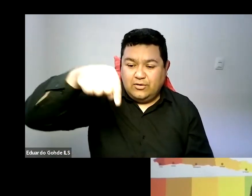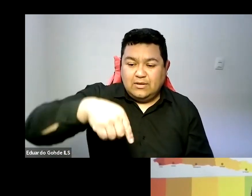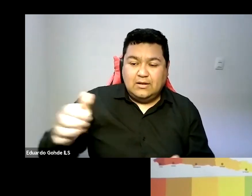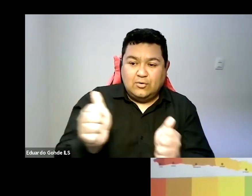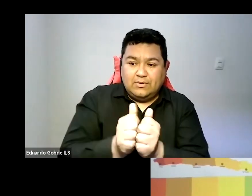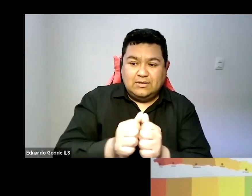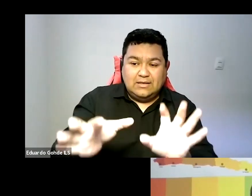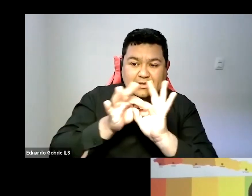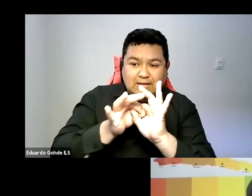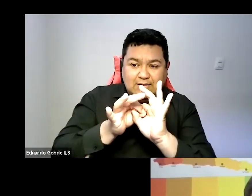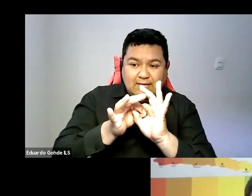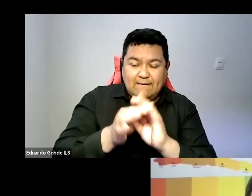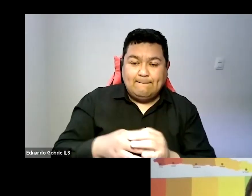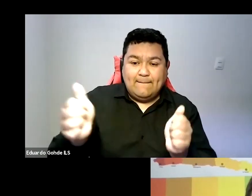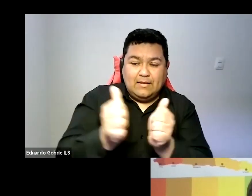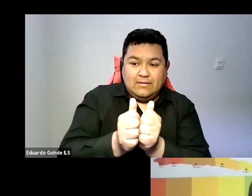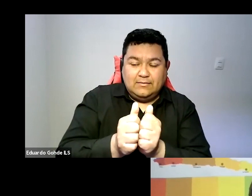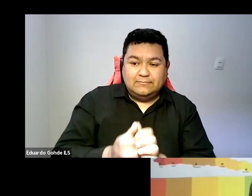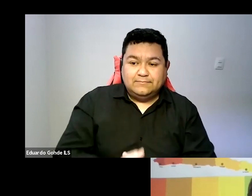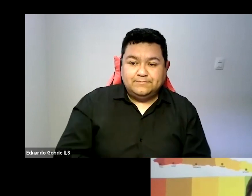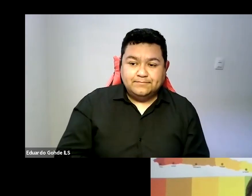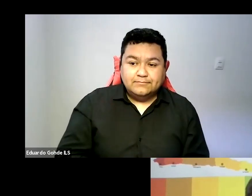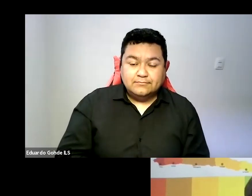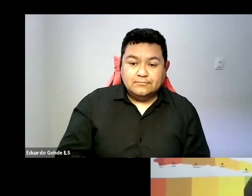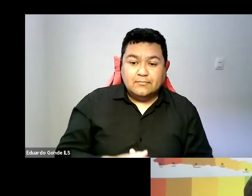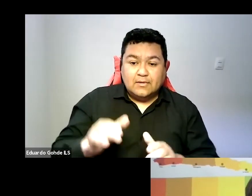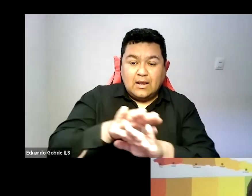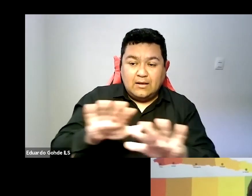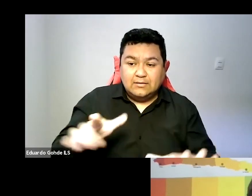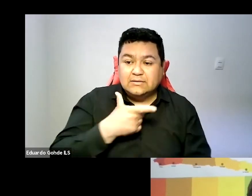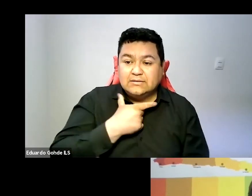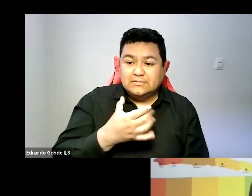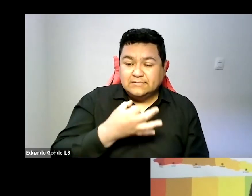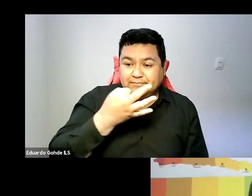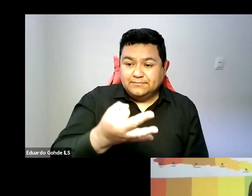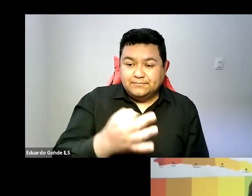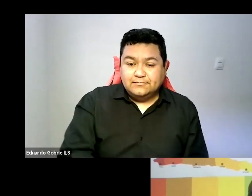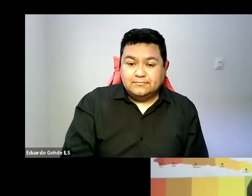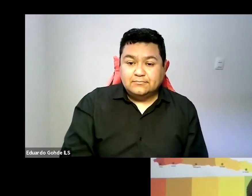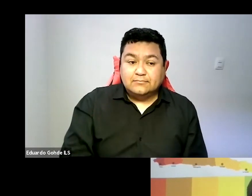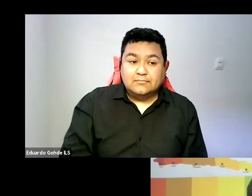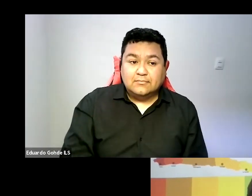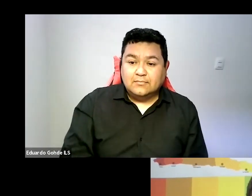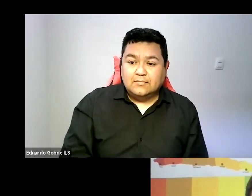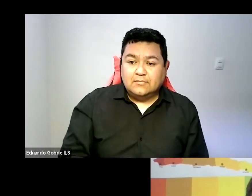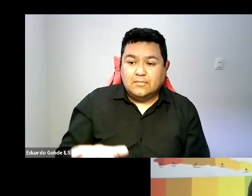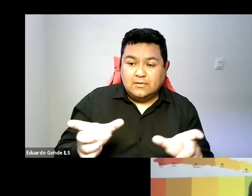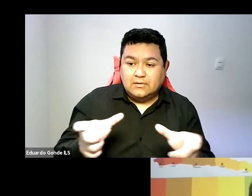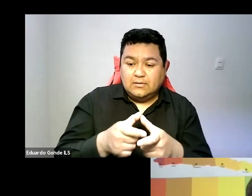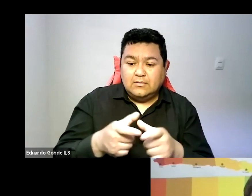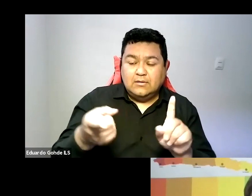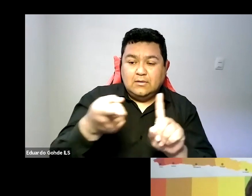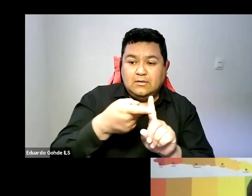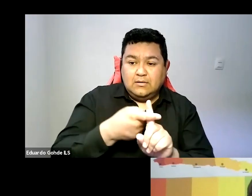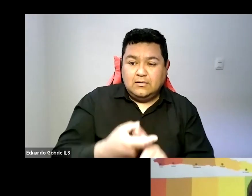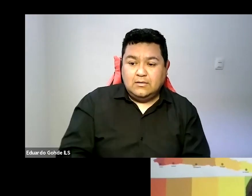Gracias por estar, gracias por acompañarnos. Para finalizar, yo quisiera referirme a lo que viene en el Congreso, la